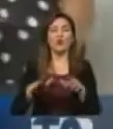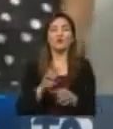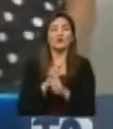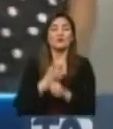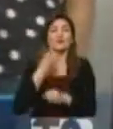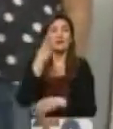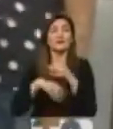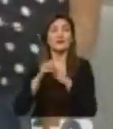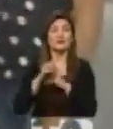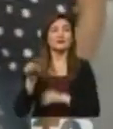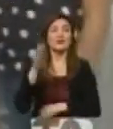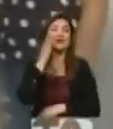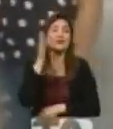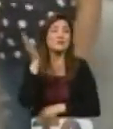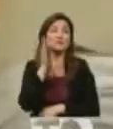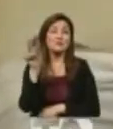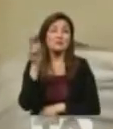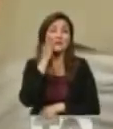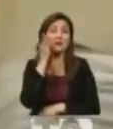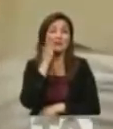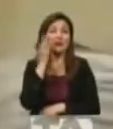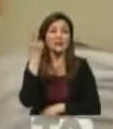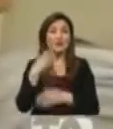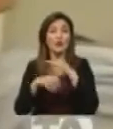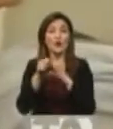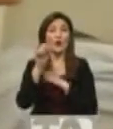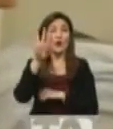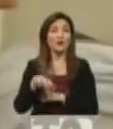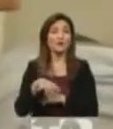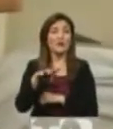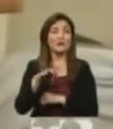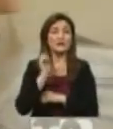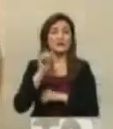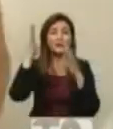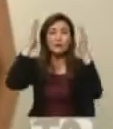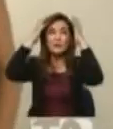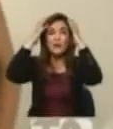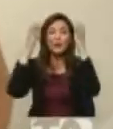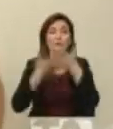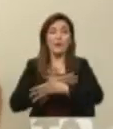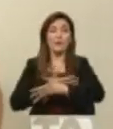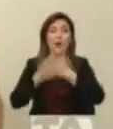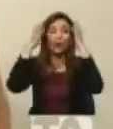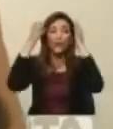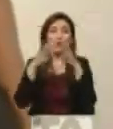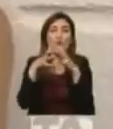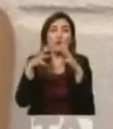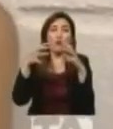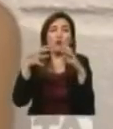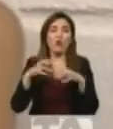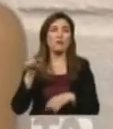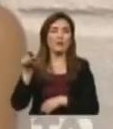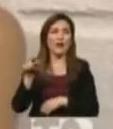hijos. Esta madre de un pequeño de 4 meses con hidrocefalia, entre otras enfermedades catastróficas, es otra de las beneficiadas.